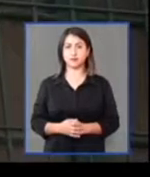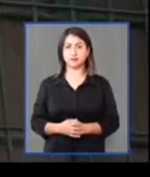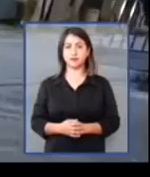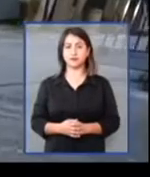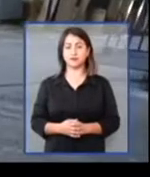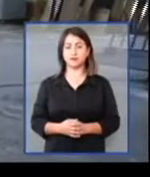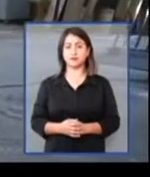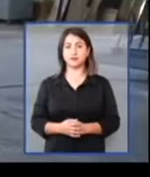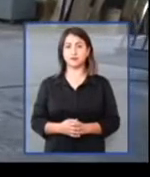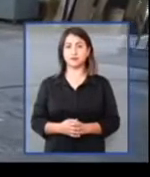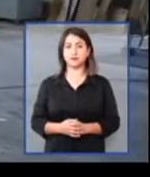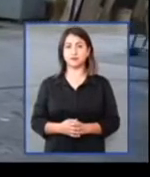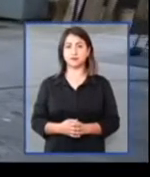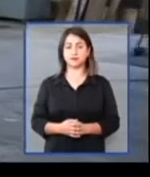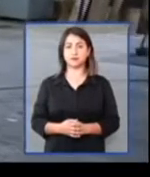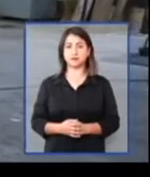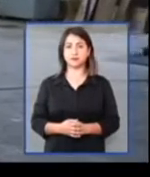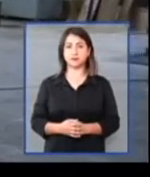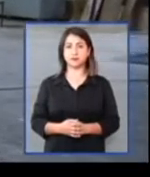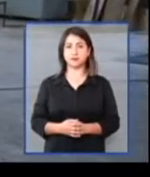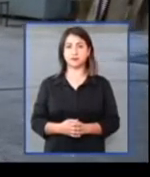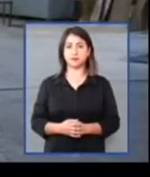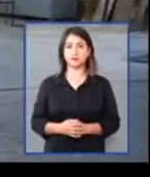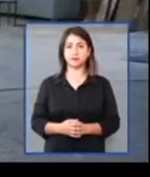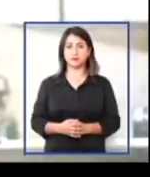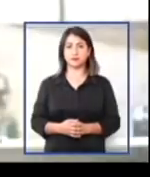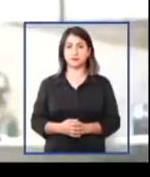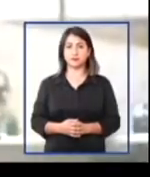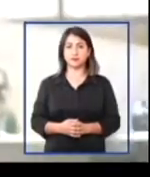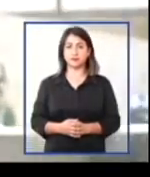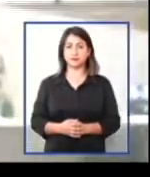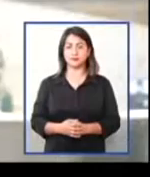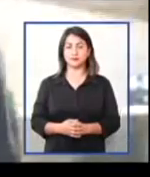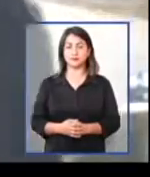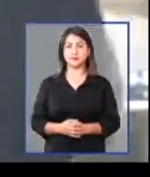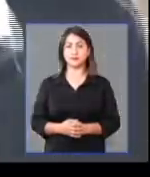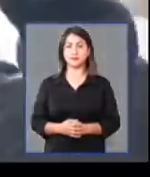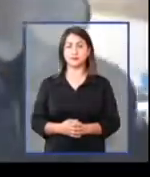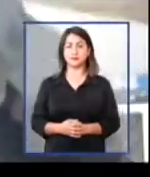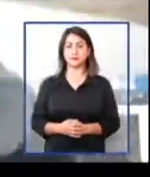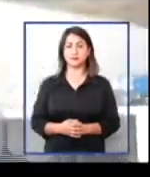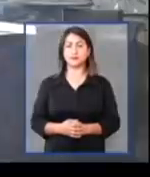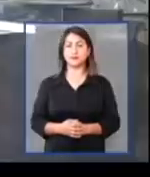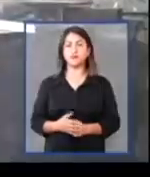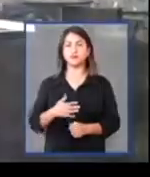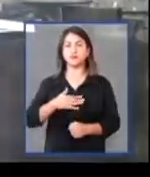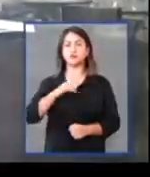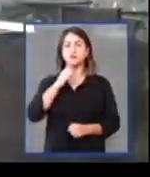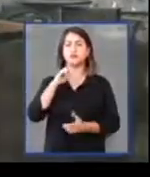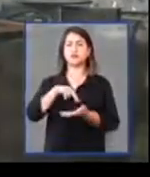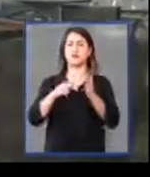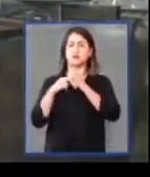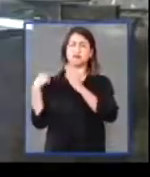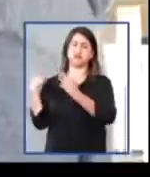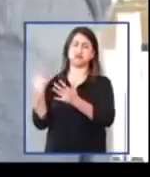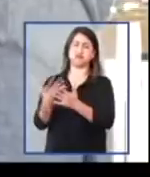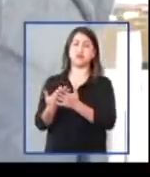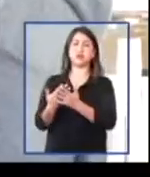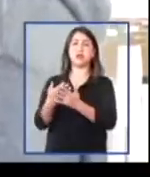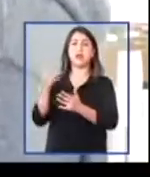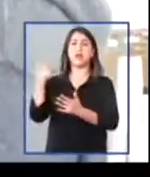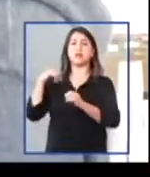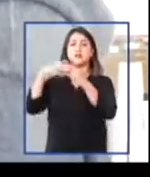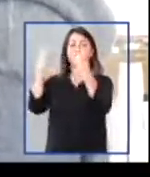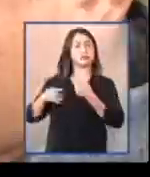distintos cupos obtenidos tanto por el organismo capacitador como por el compromiso asumido por parte de empresarios que han